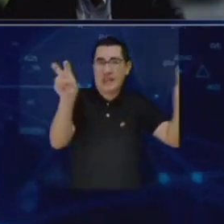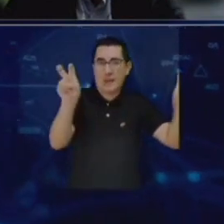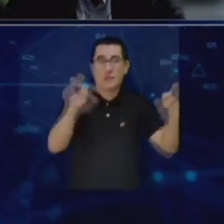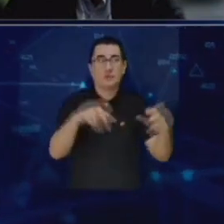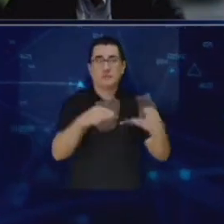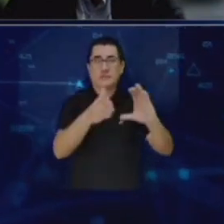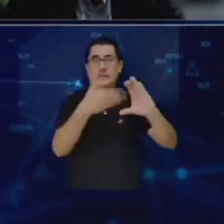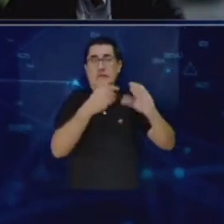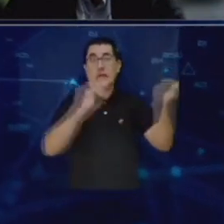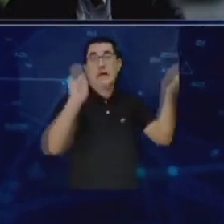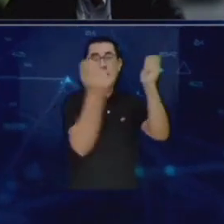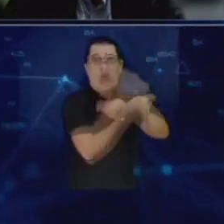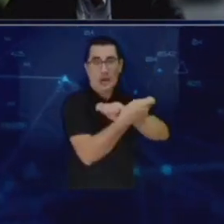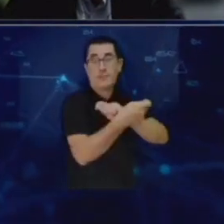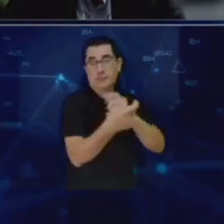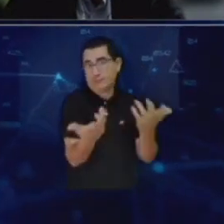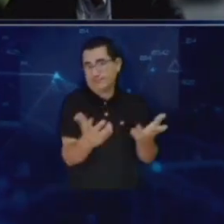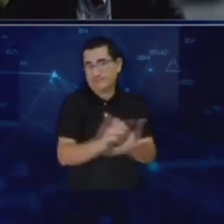climático. La siguiente, por favor.